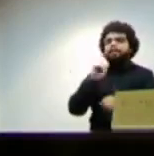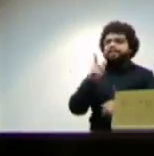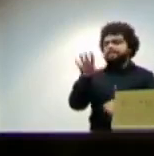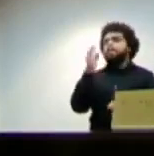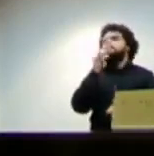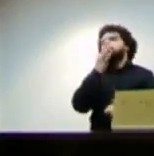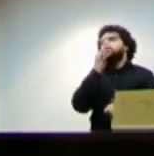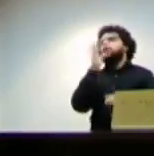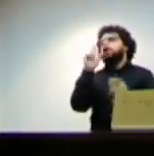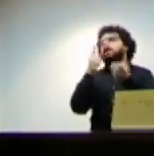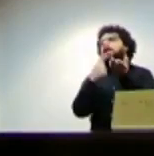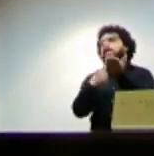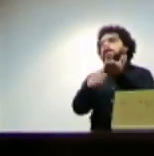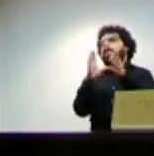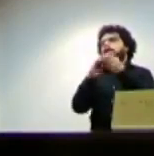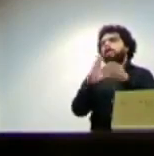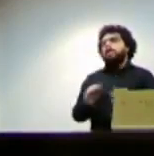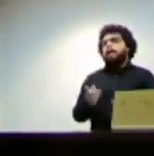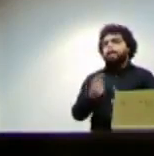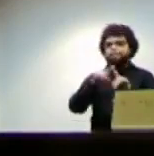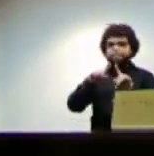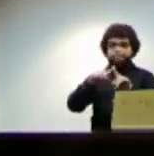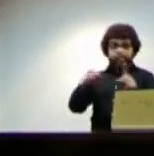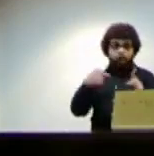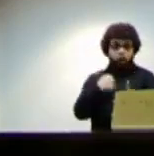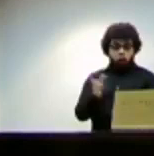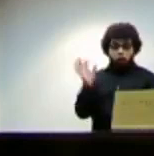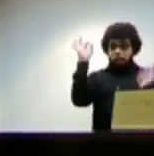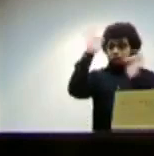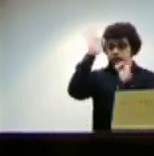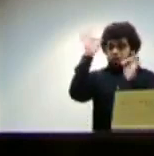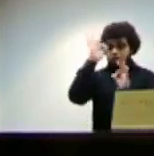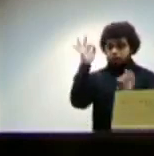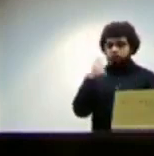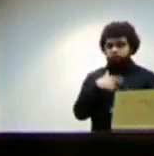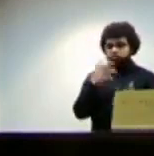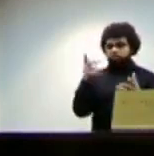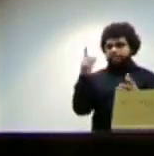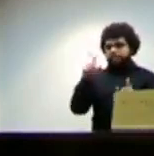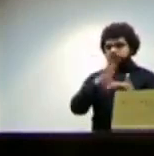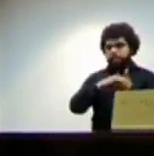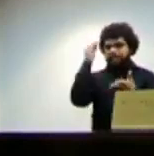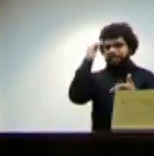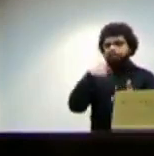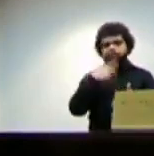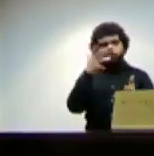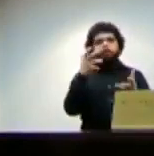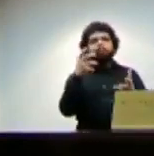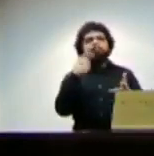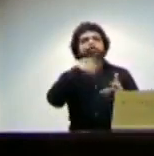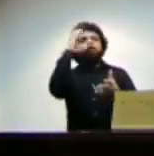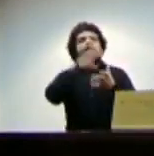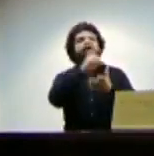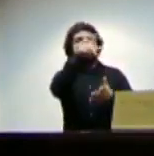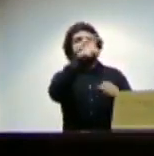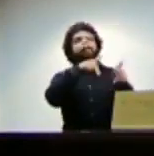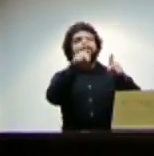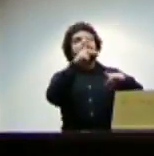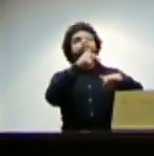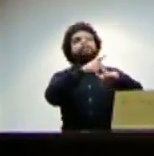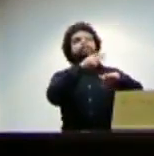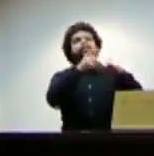experiencia, pero okay. yo no sé de eso, tengo que aprender. Y el pueblo también me imagino que quiere saber. La pregunta